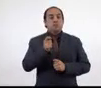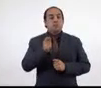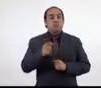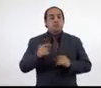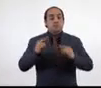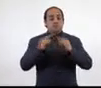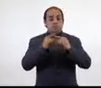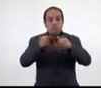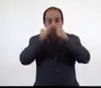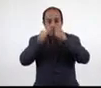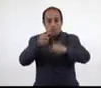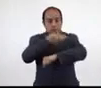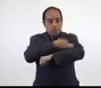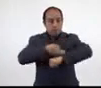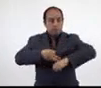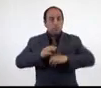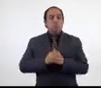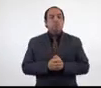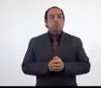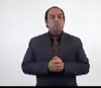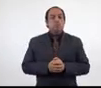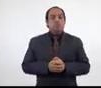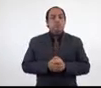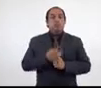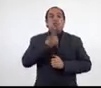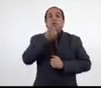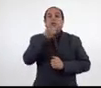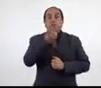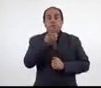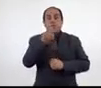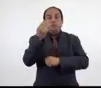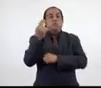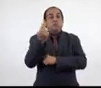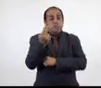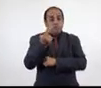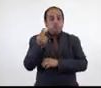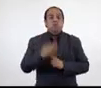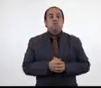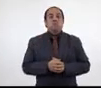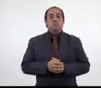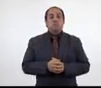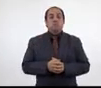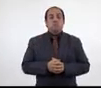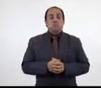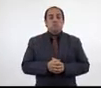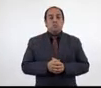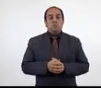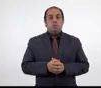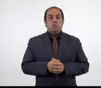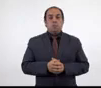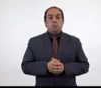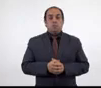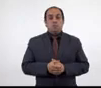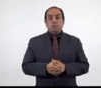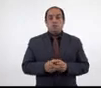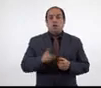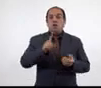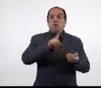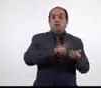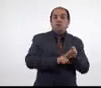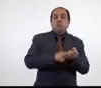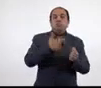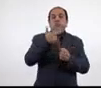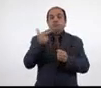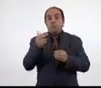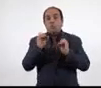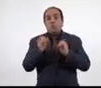para familiares, en los que, reitero, de ser necesario cualquier medida de alojamiento, de alimentación, y